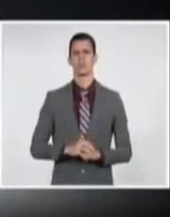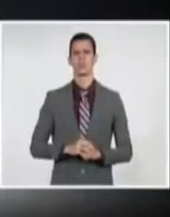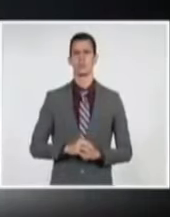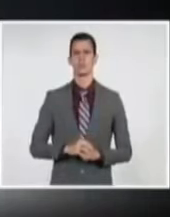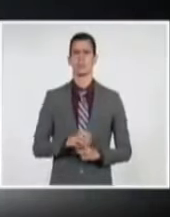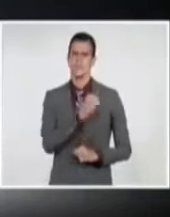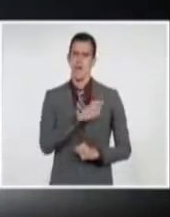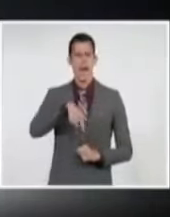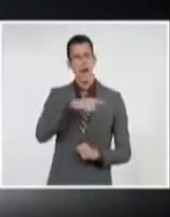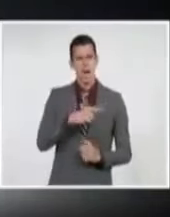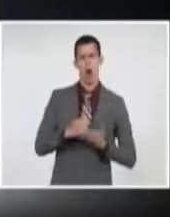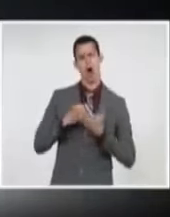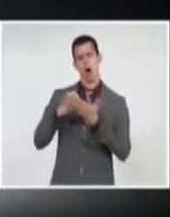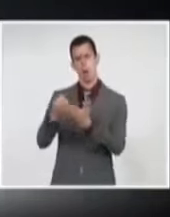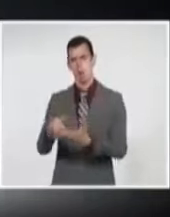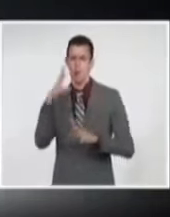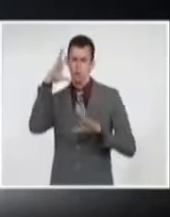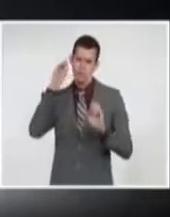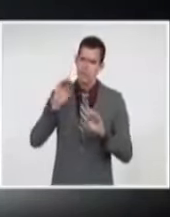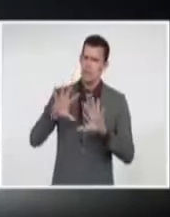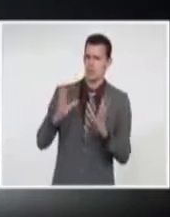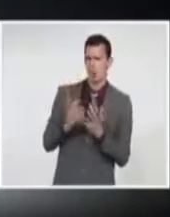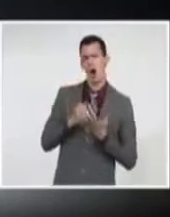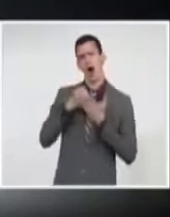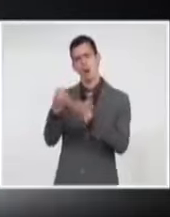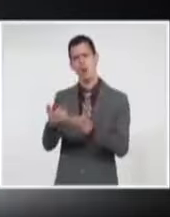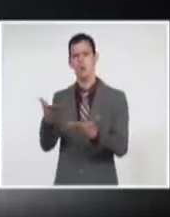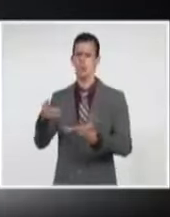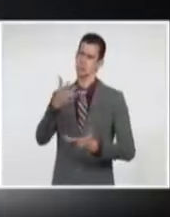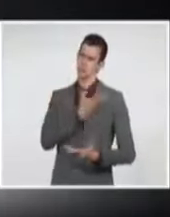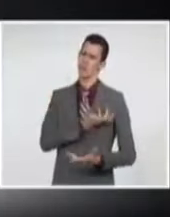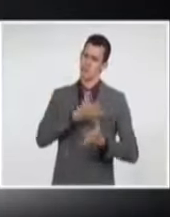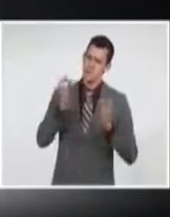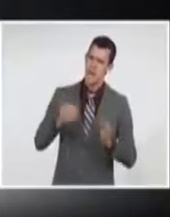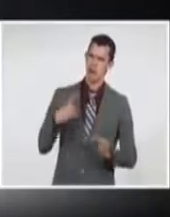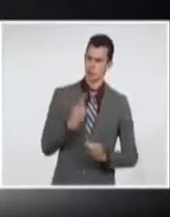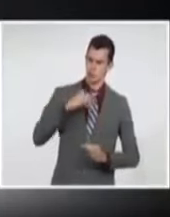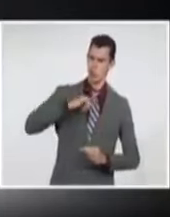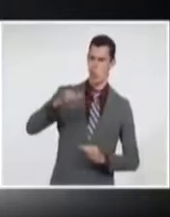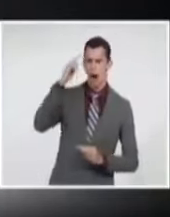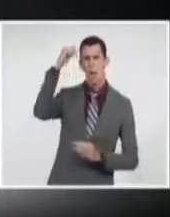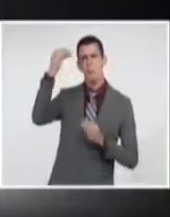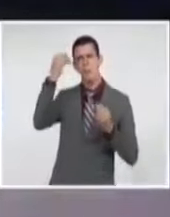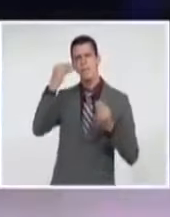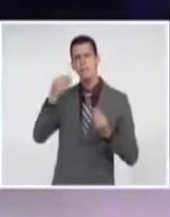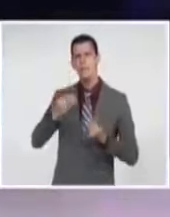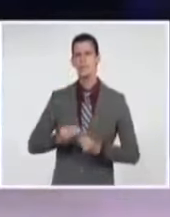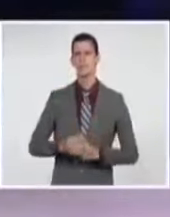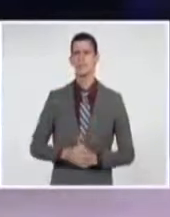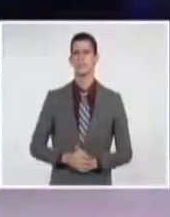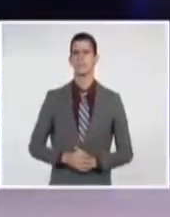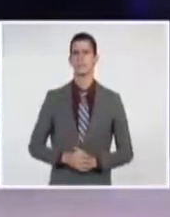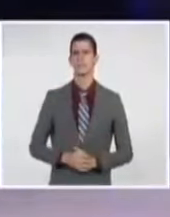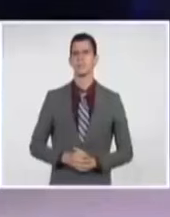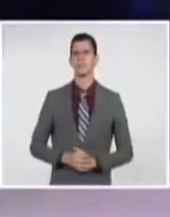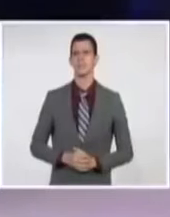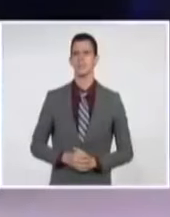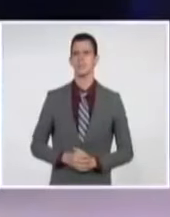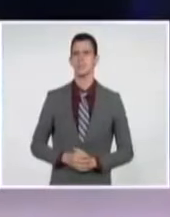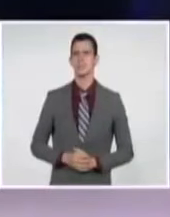con esta huelga de hambre y de sed que tiene construir manuel otero lo primero